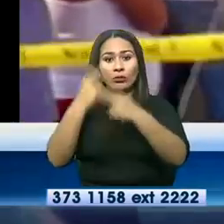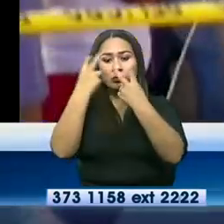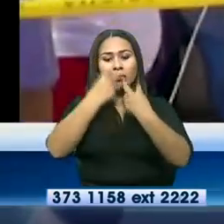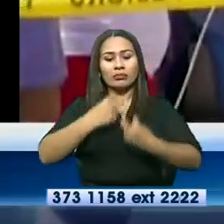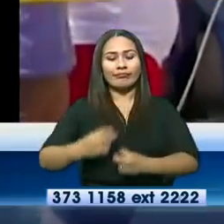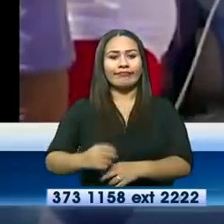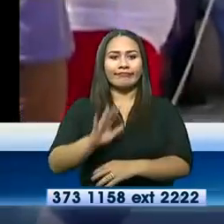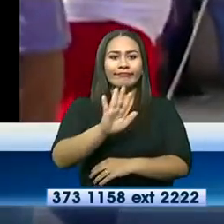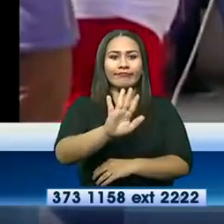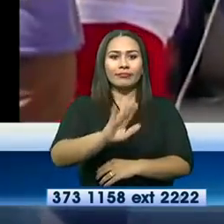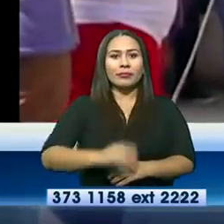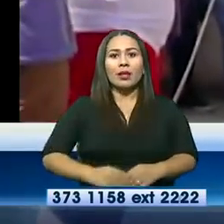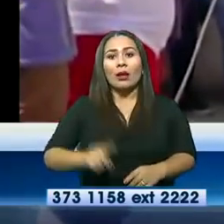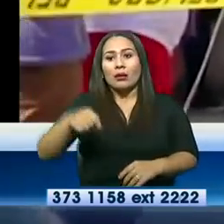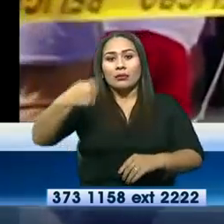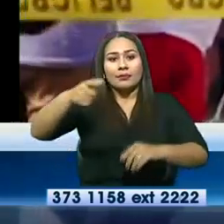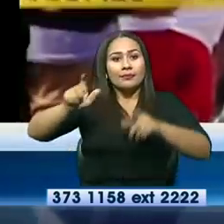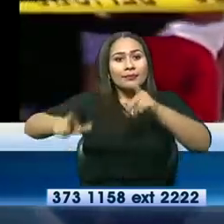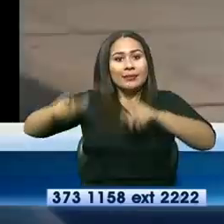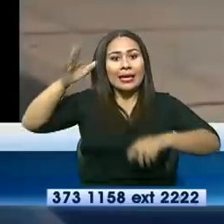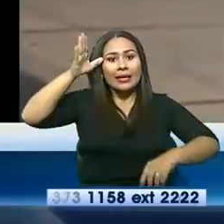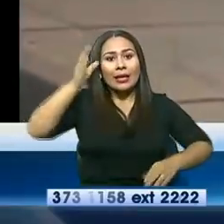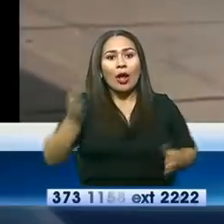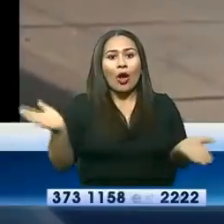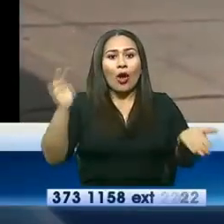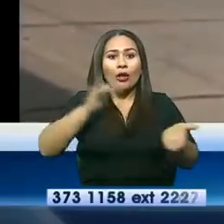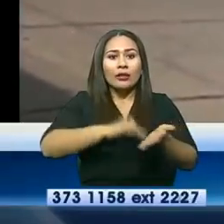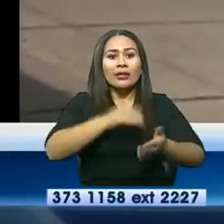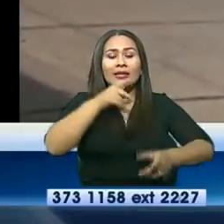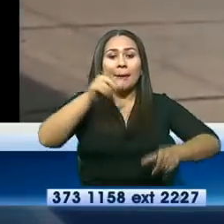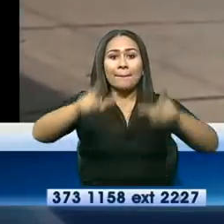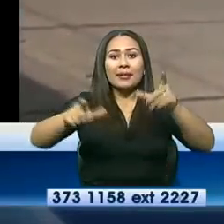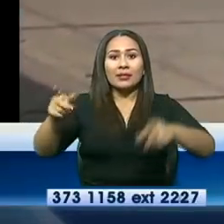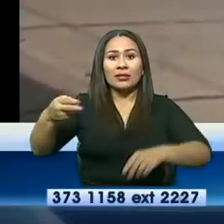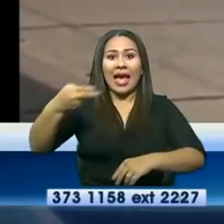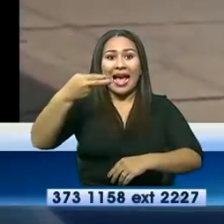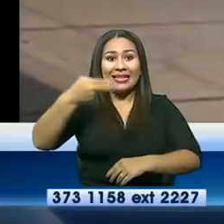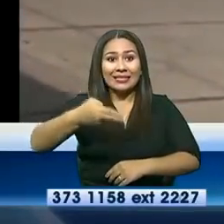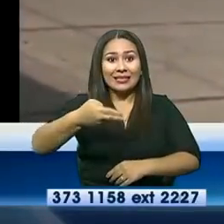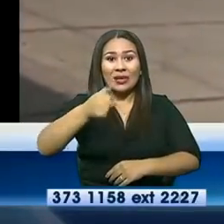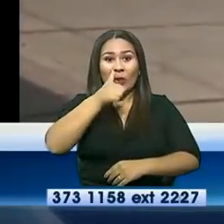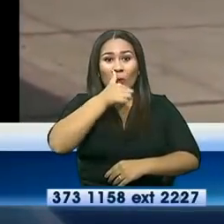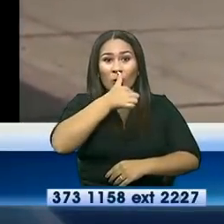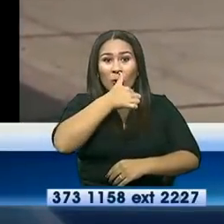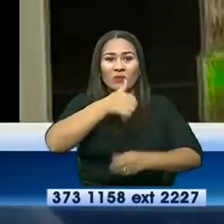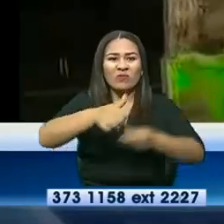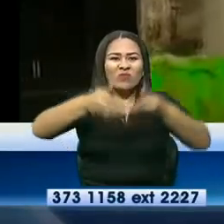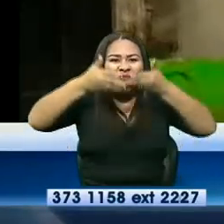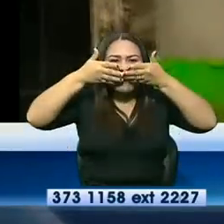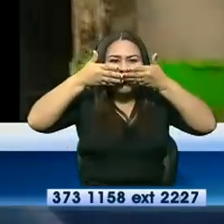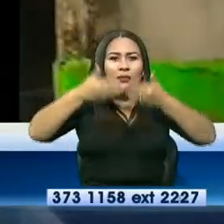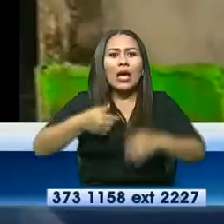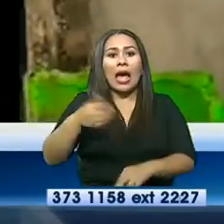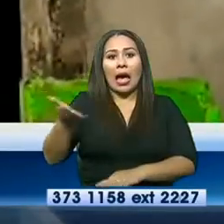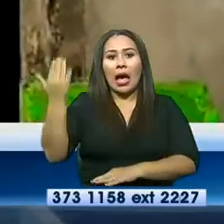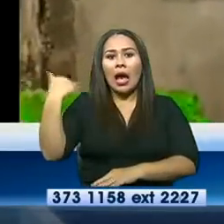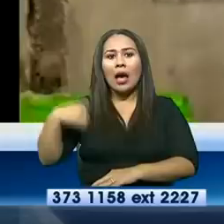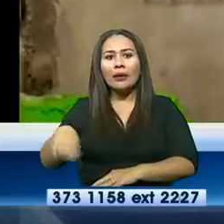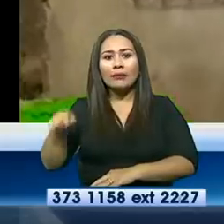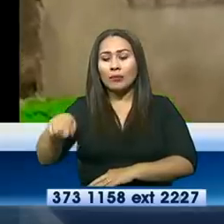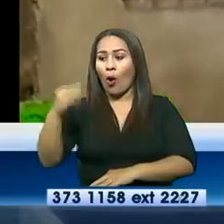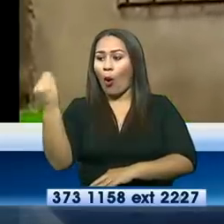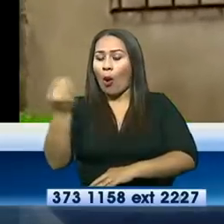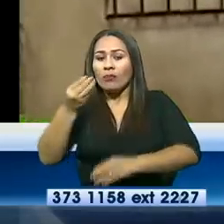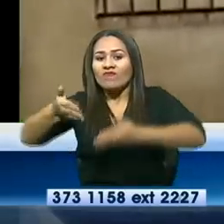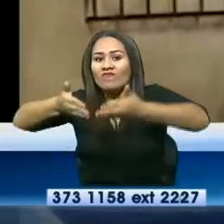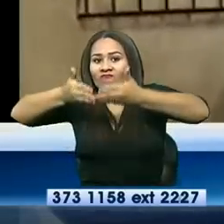presumen que podría tratarse de un nuevo caso de sobredosis de la droga H. Hace unos meses aquí otro joven murió por lo que